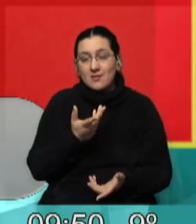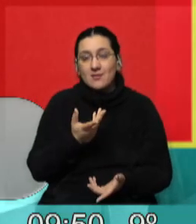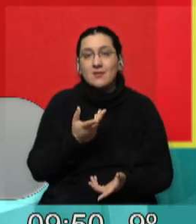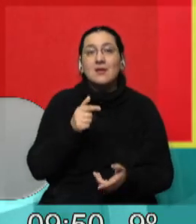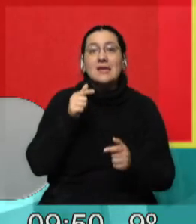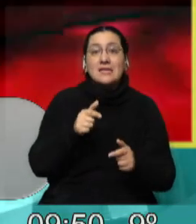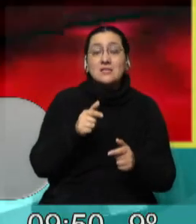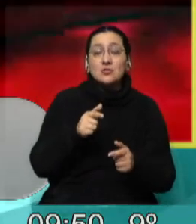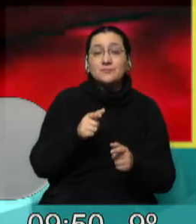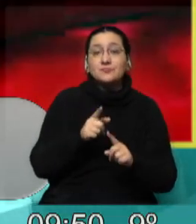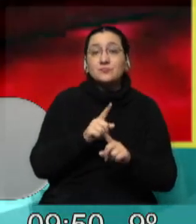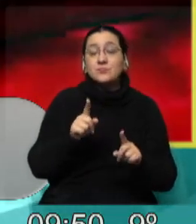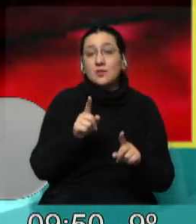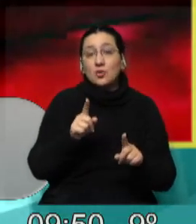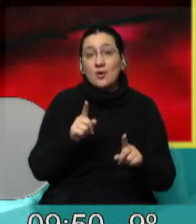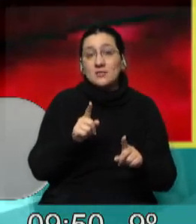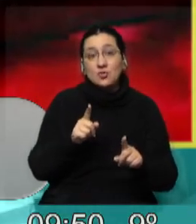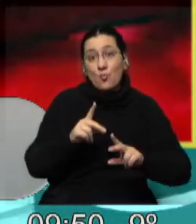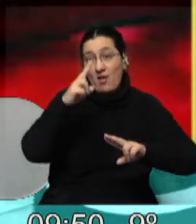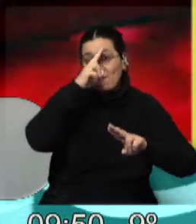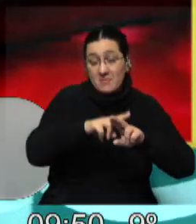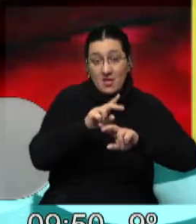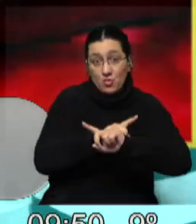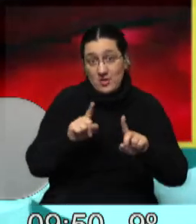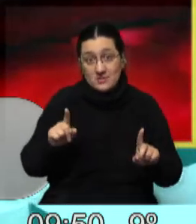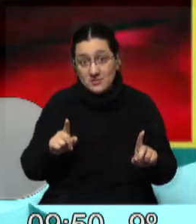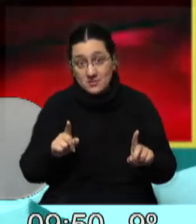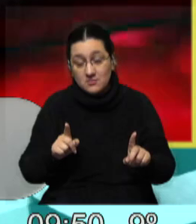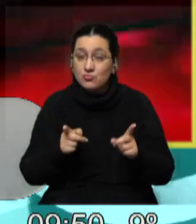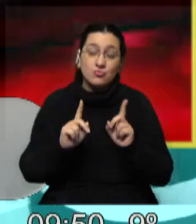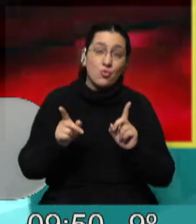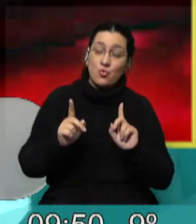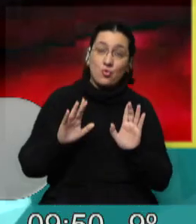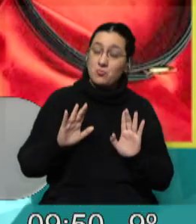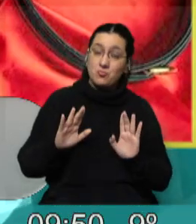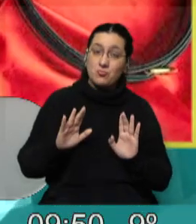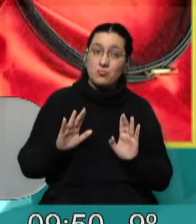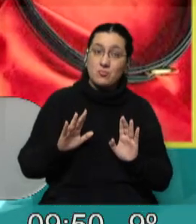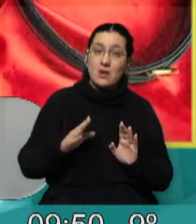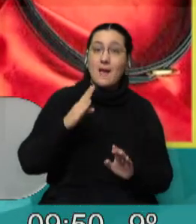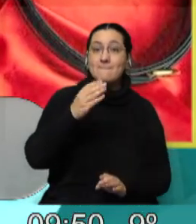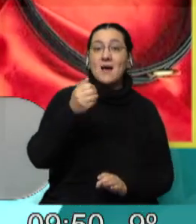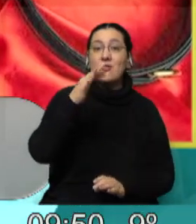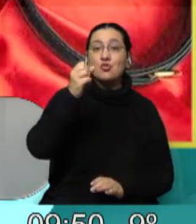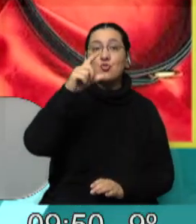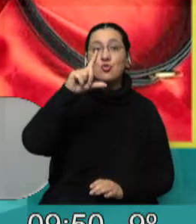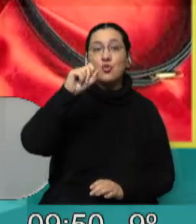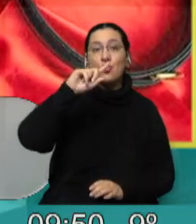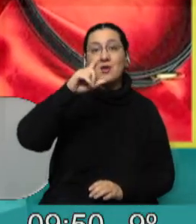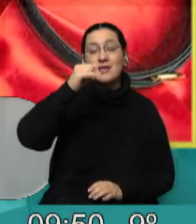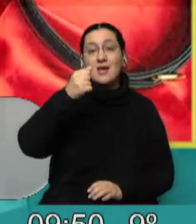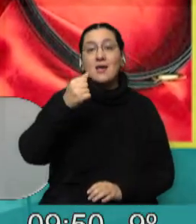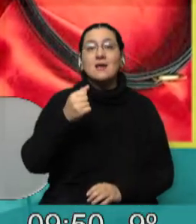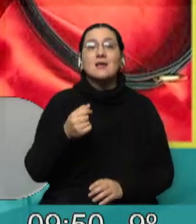eso no está patologizado. Patologizado. No es una patología. No, la patología, que es la parafilia